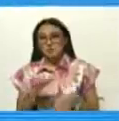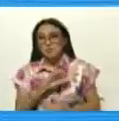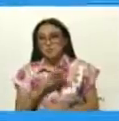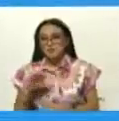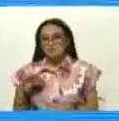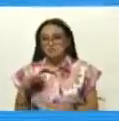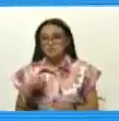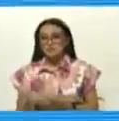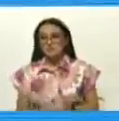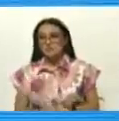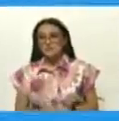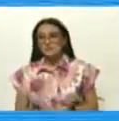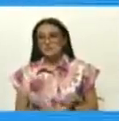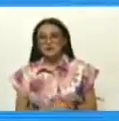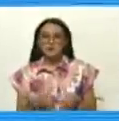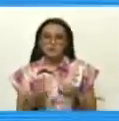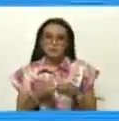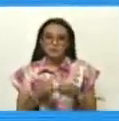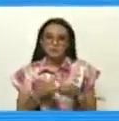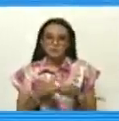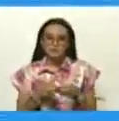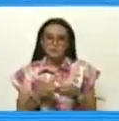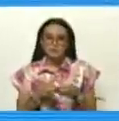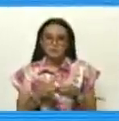personales, los grupos,